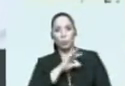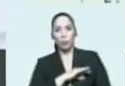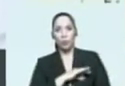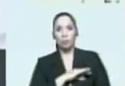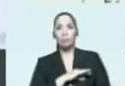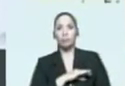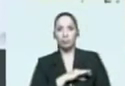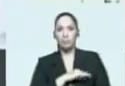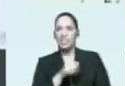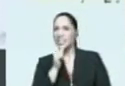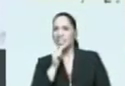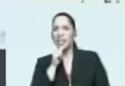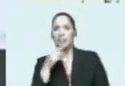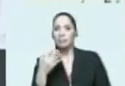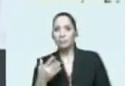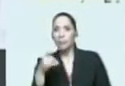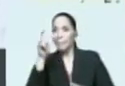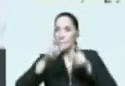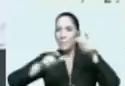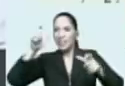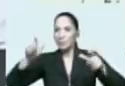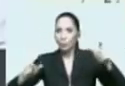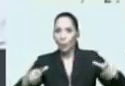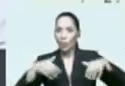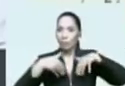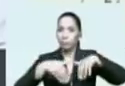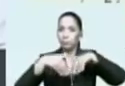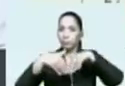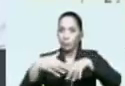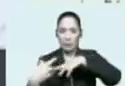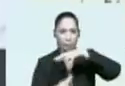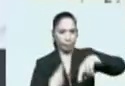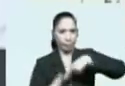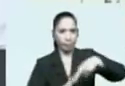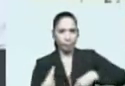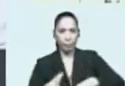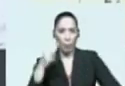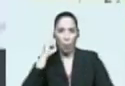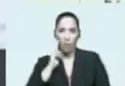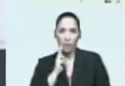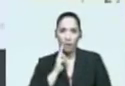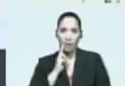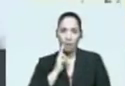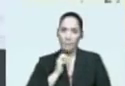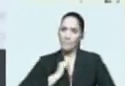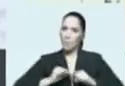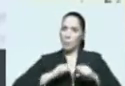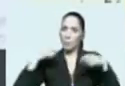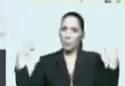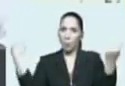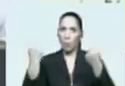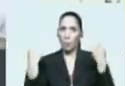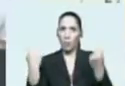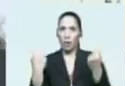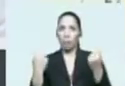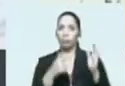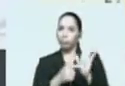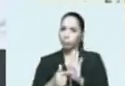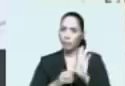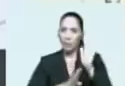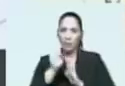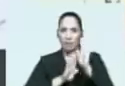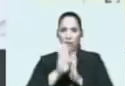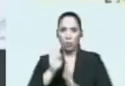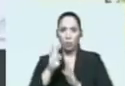los militantes de la izquierda revolucionaria y bolivariana del movimiento popular en su ejemplo fértil del desarrollo de la revolución